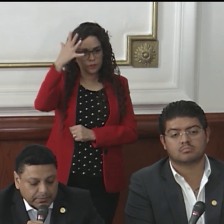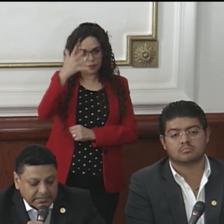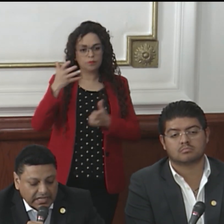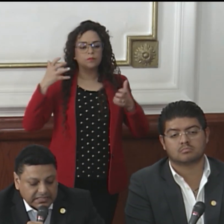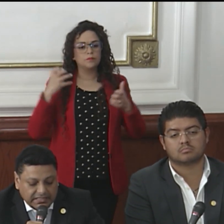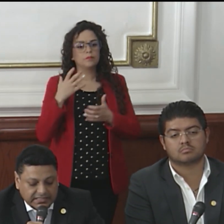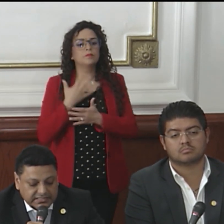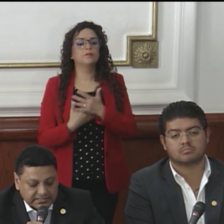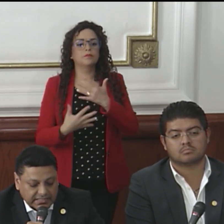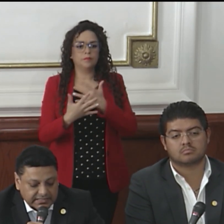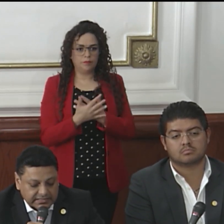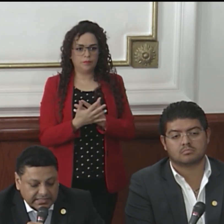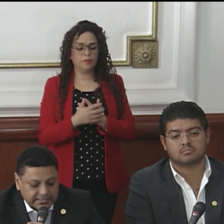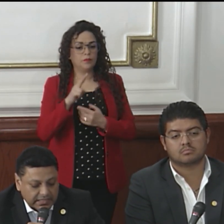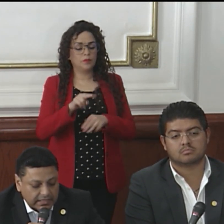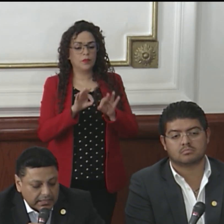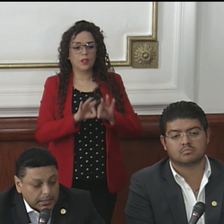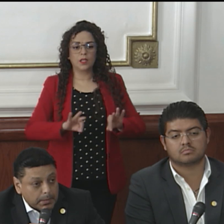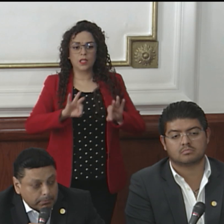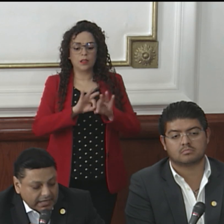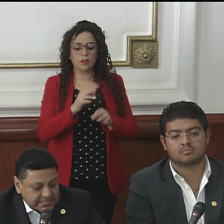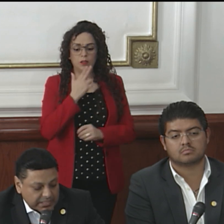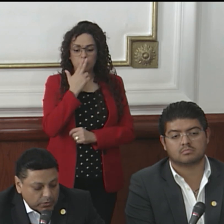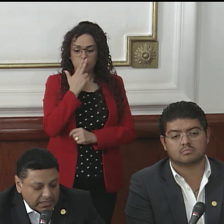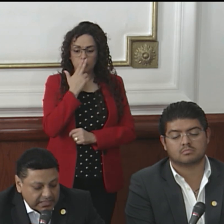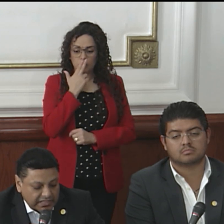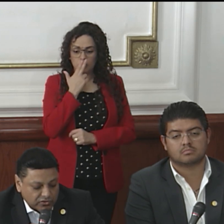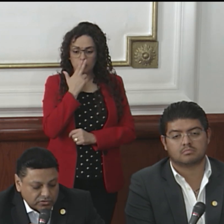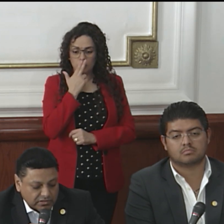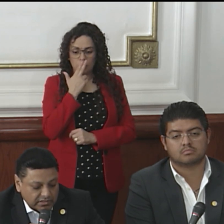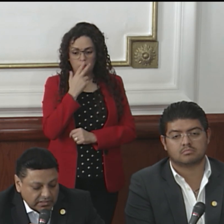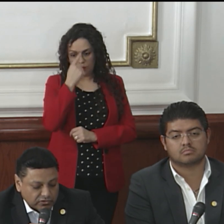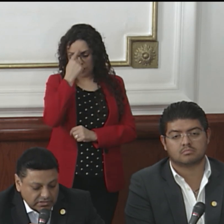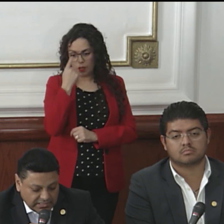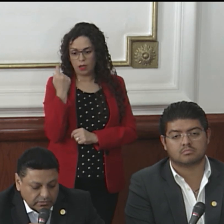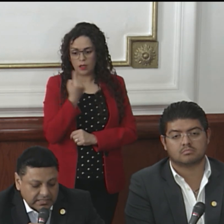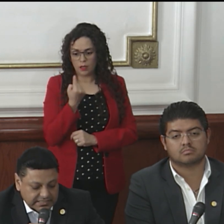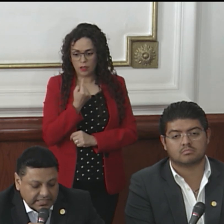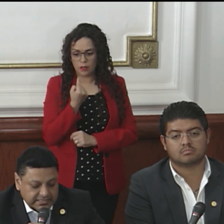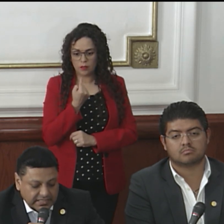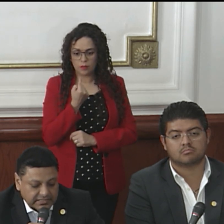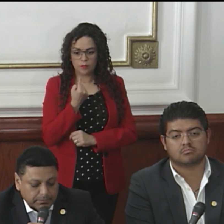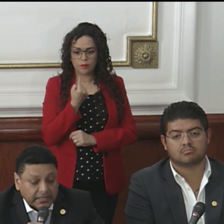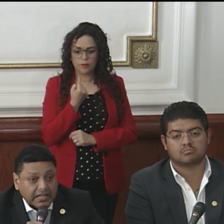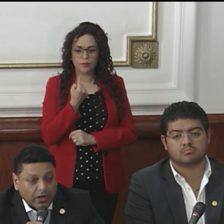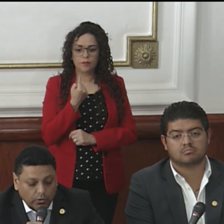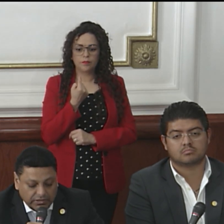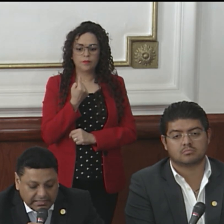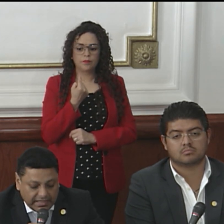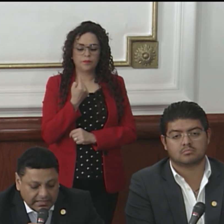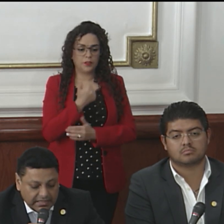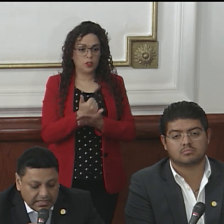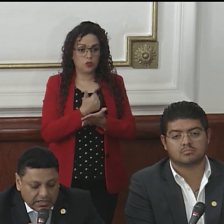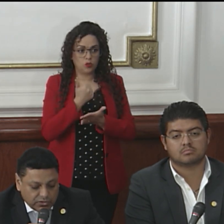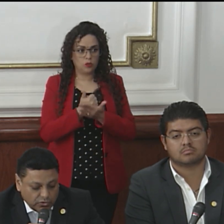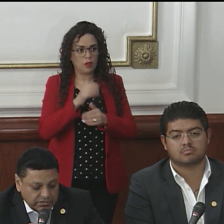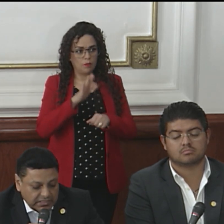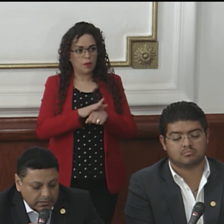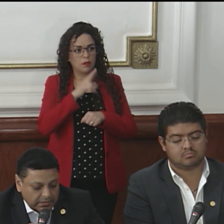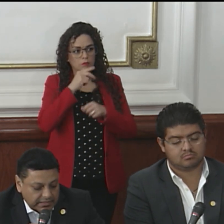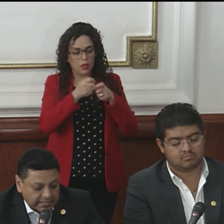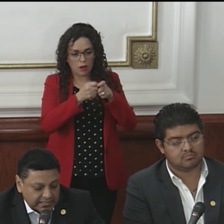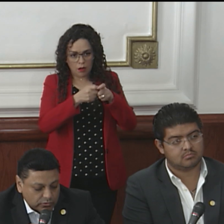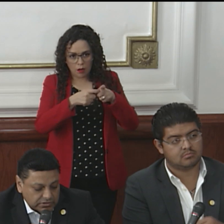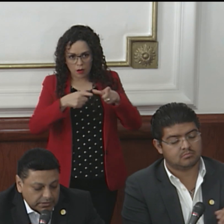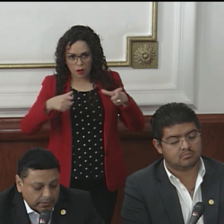de vital trascendencia para asegurar que las ciudades crezcan de manera ordenada,